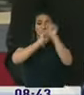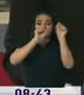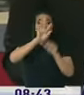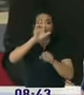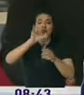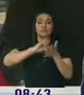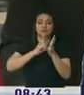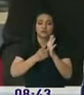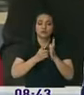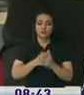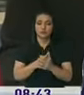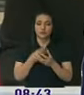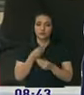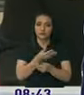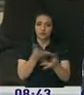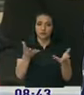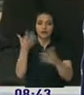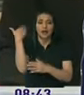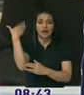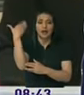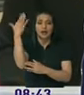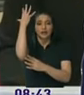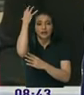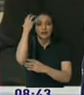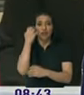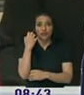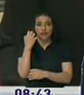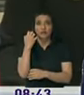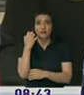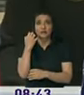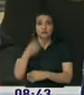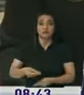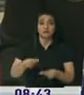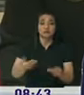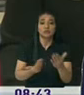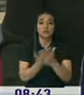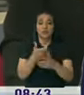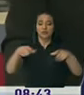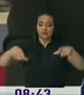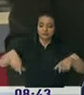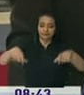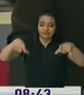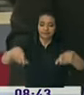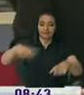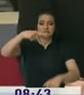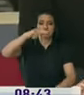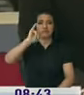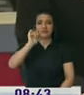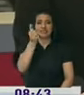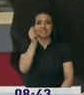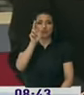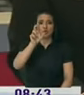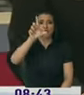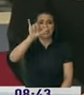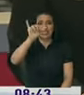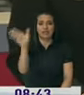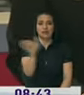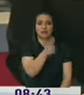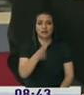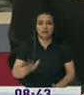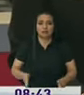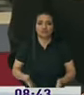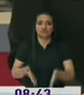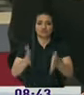33 minutos y les contamos que el alcalde Mauricio Rodas entregó nuevas canchas sintéticas en Pizulí, así como el mejoramiento vial de